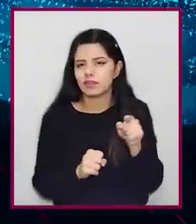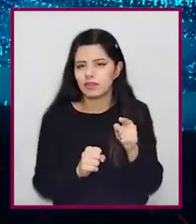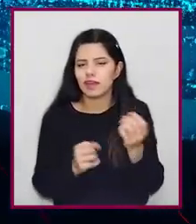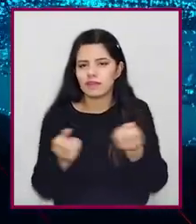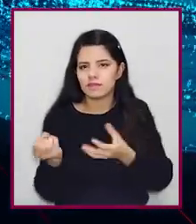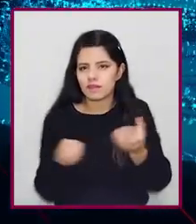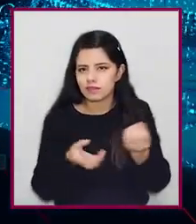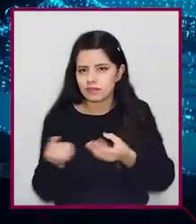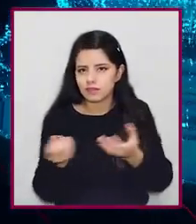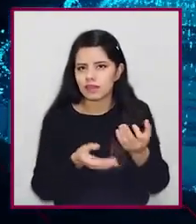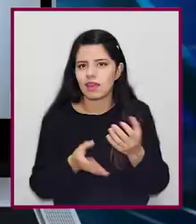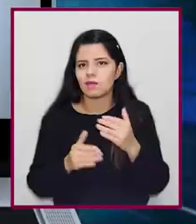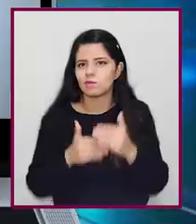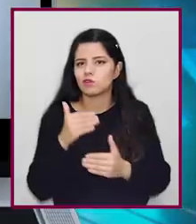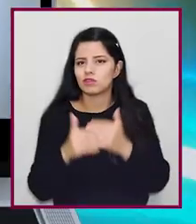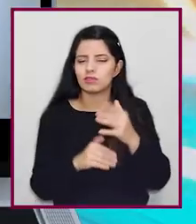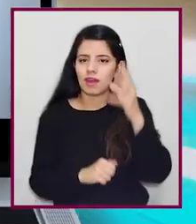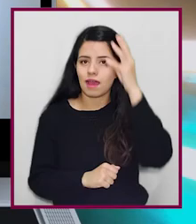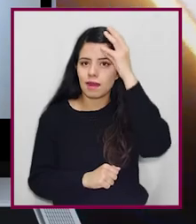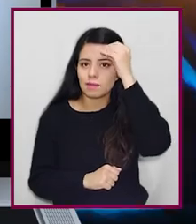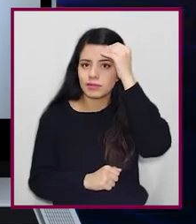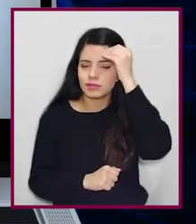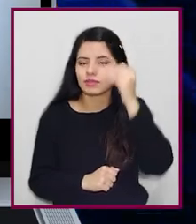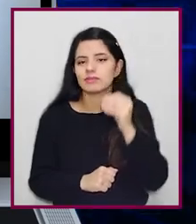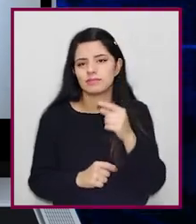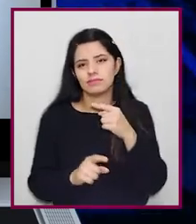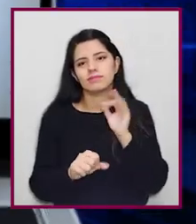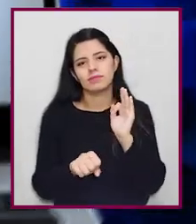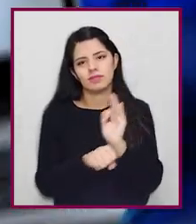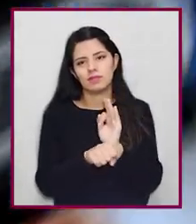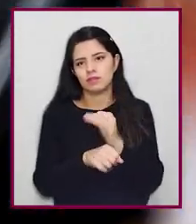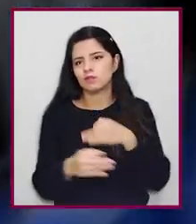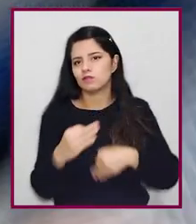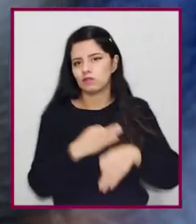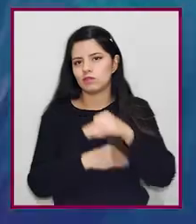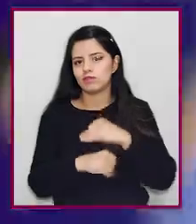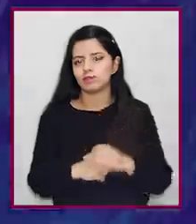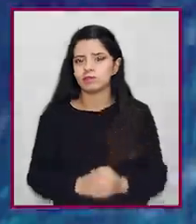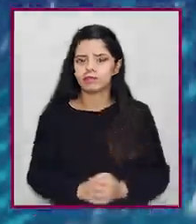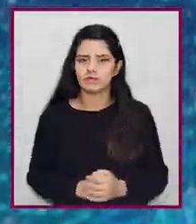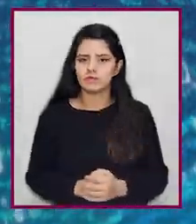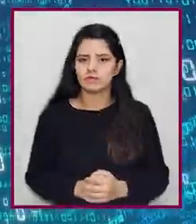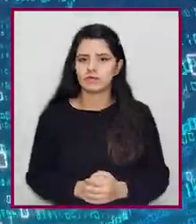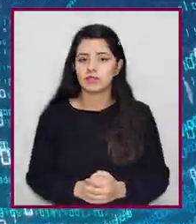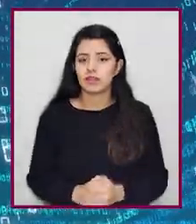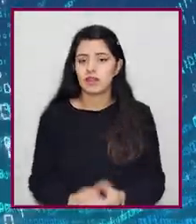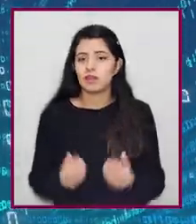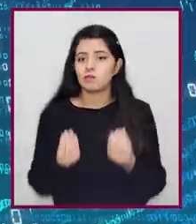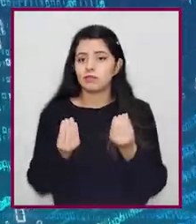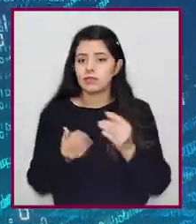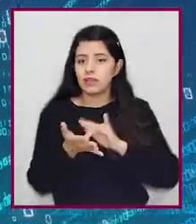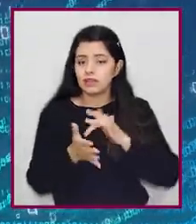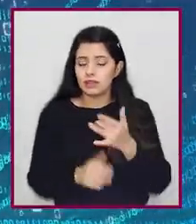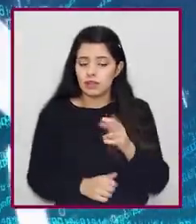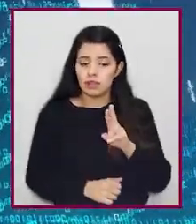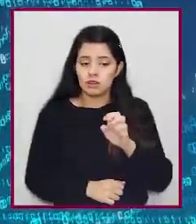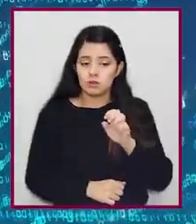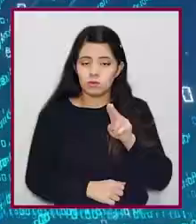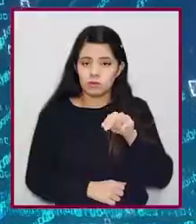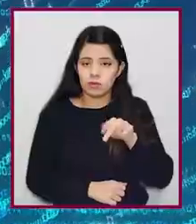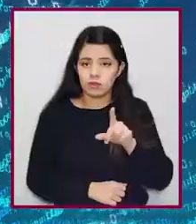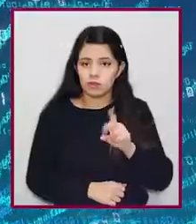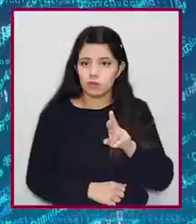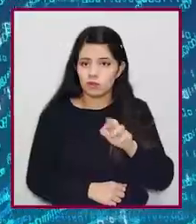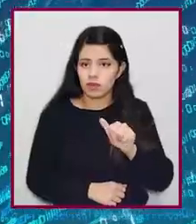que estos procesos de aprendizaje pues sean benéficos para todos. Muchísimas gracias a Rubén Durán Soto por